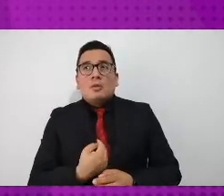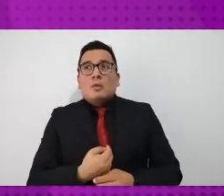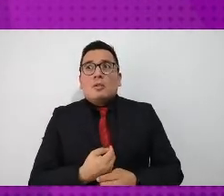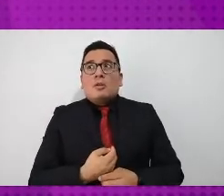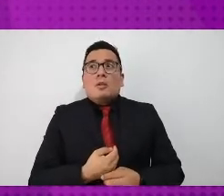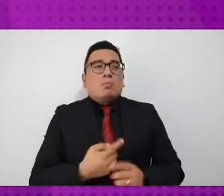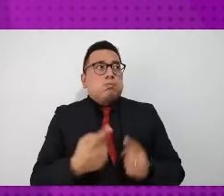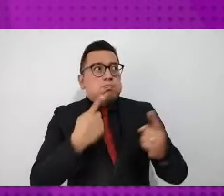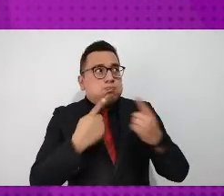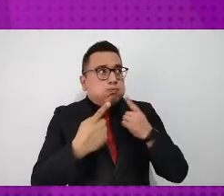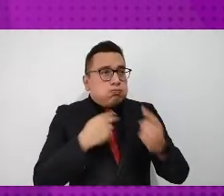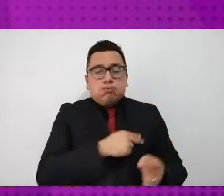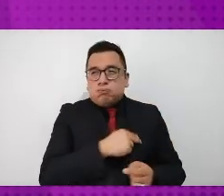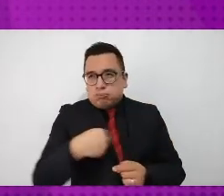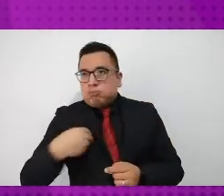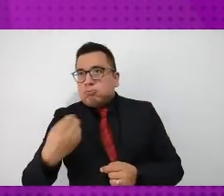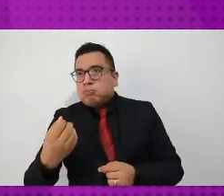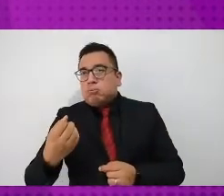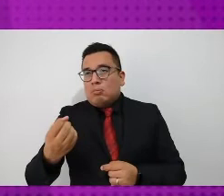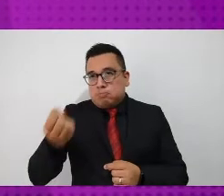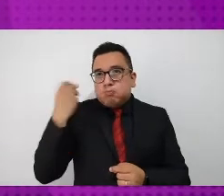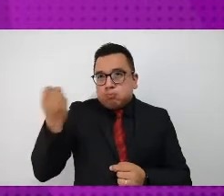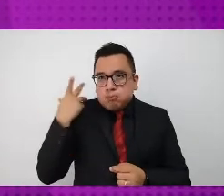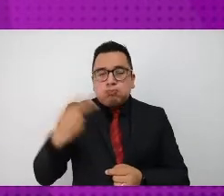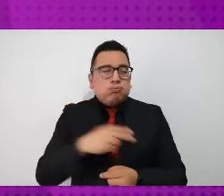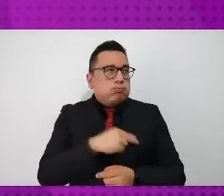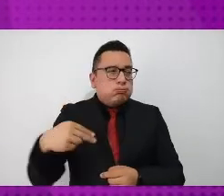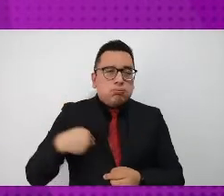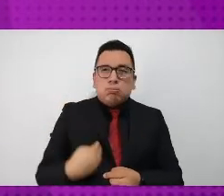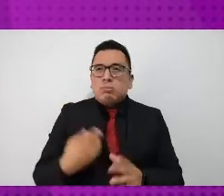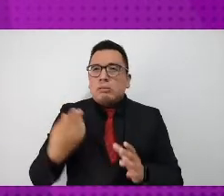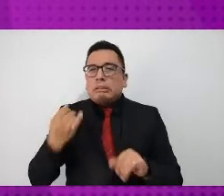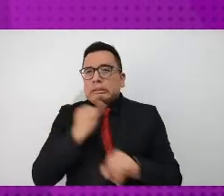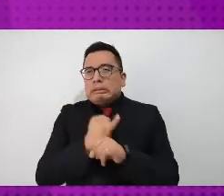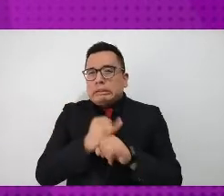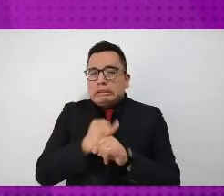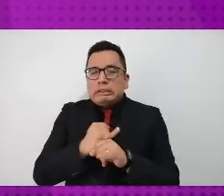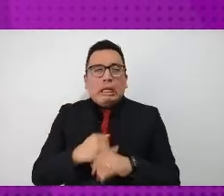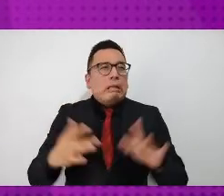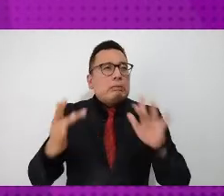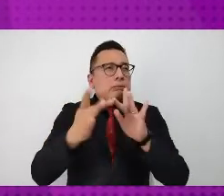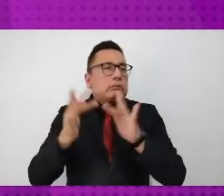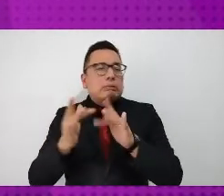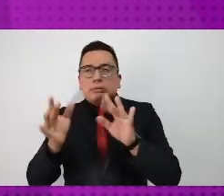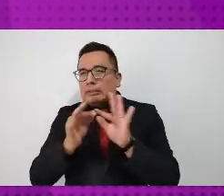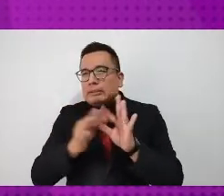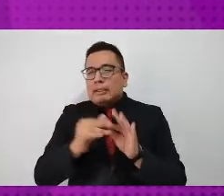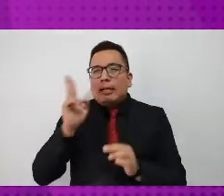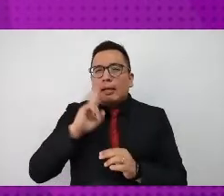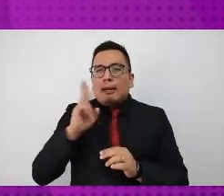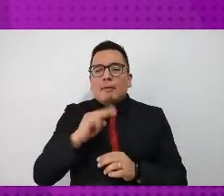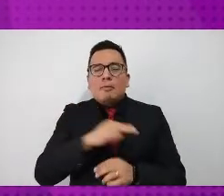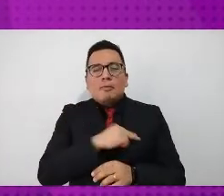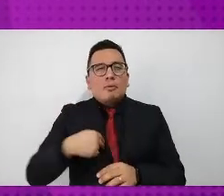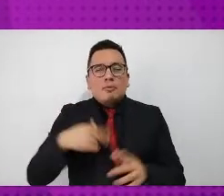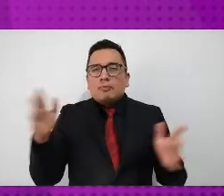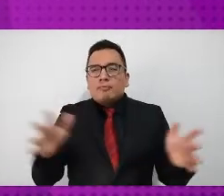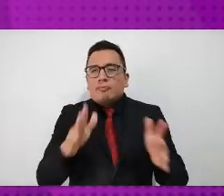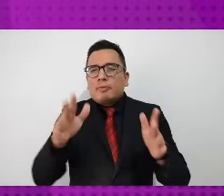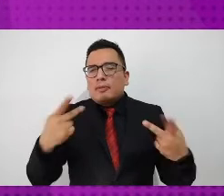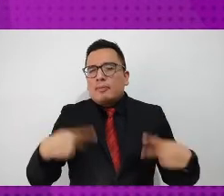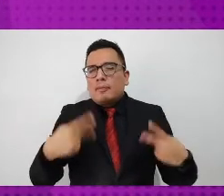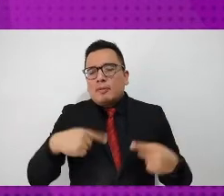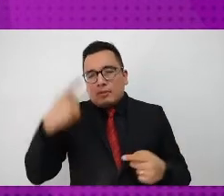realizamos foros realizamos webinarios porque estábamos en pandemia con el objetivo de motivar a la ciudadanía